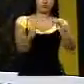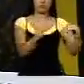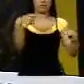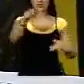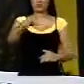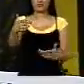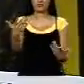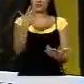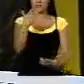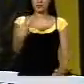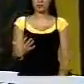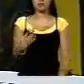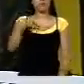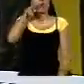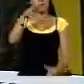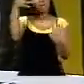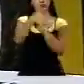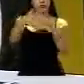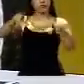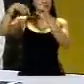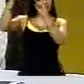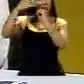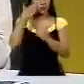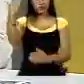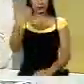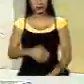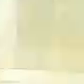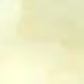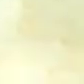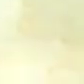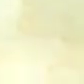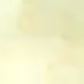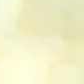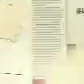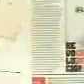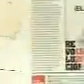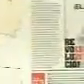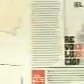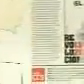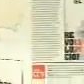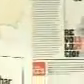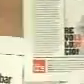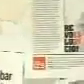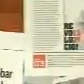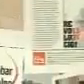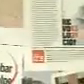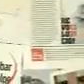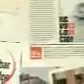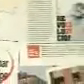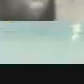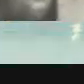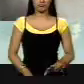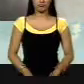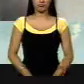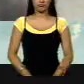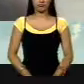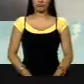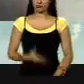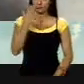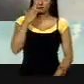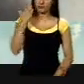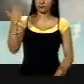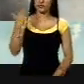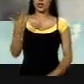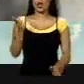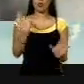que estaban allí saliendo de la sede pasó un vehículo marca Jeep, modelo Cherokee, color blanco, sin placas,